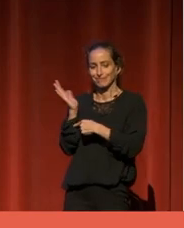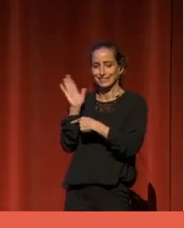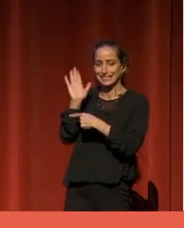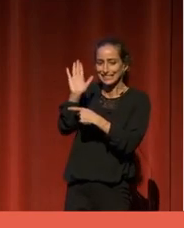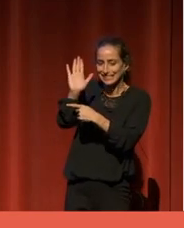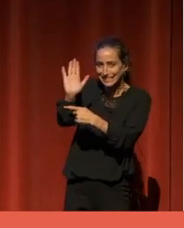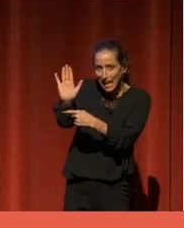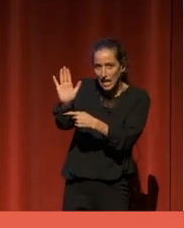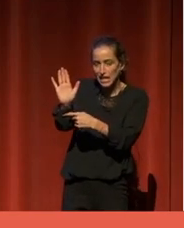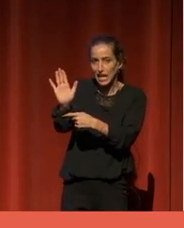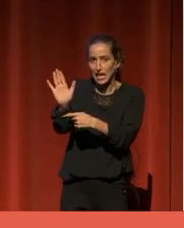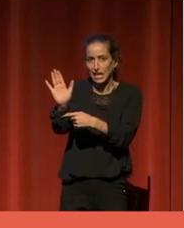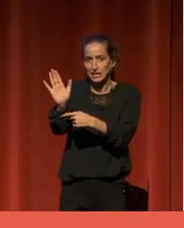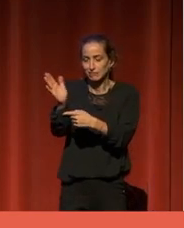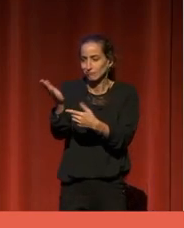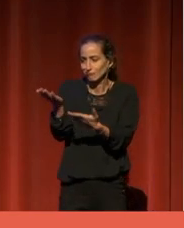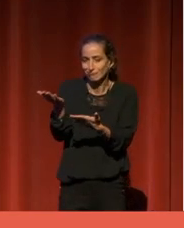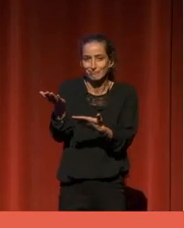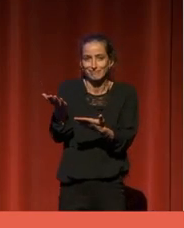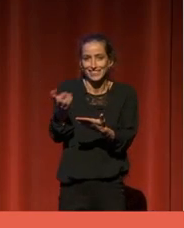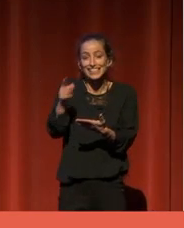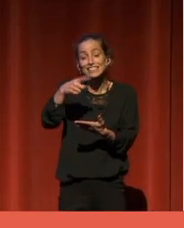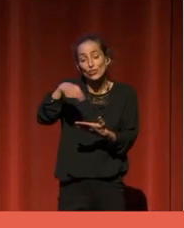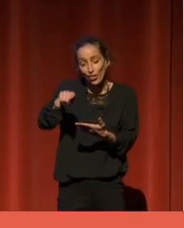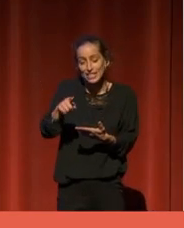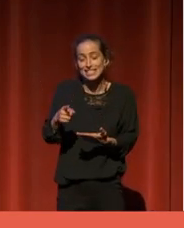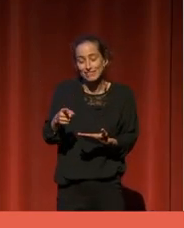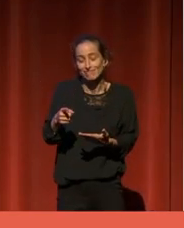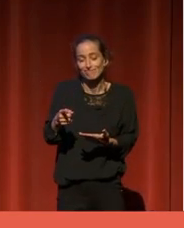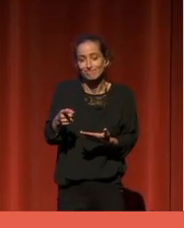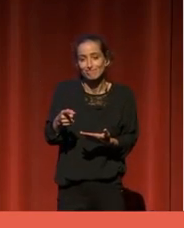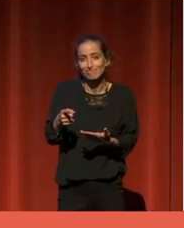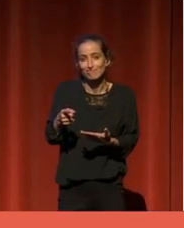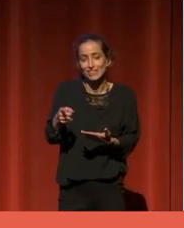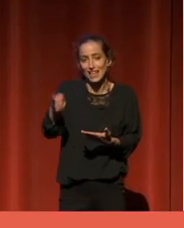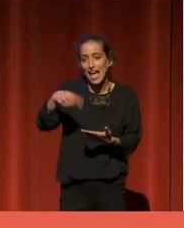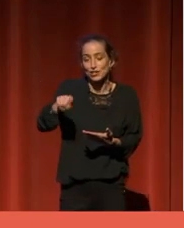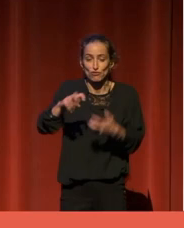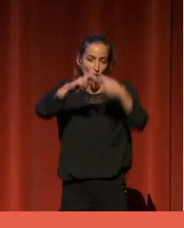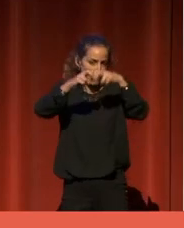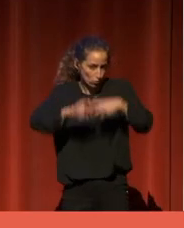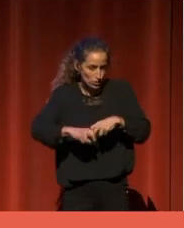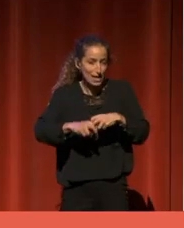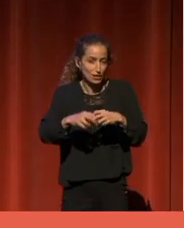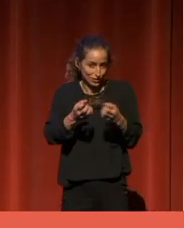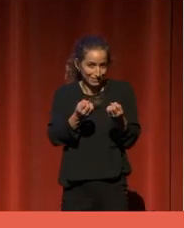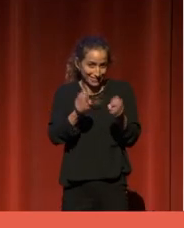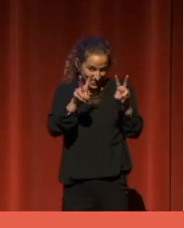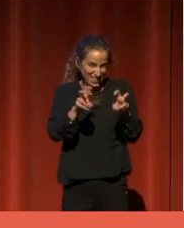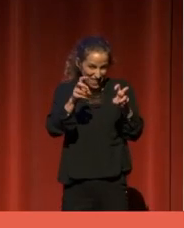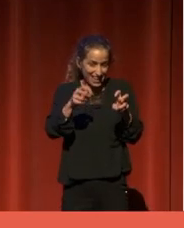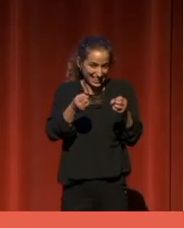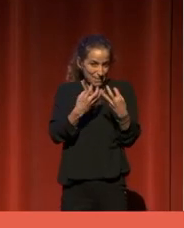a de qué les estamos hablando cuando hablamos con ellos en Bruselas o